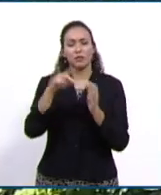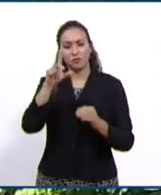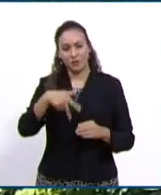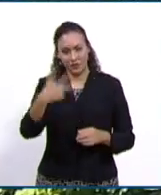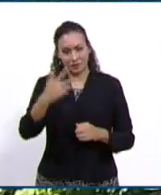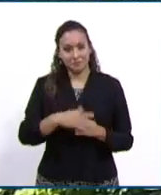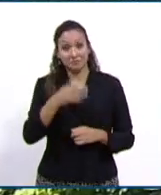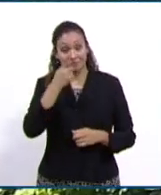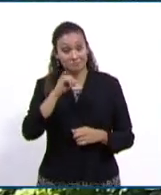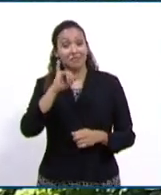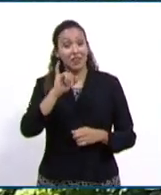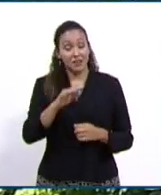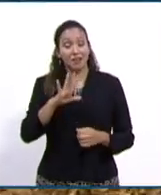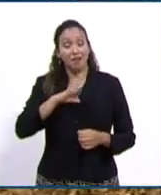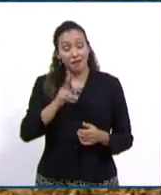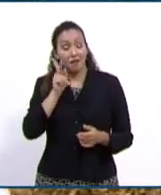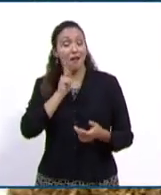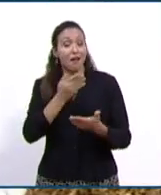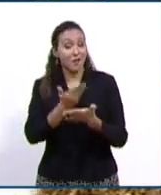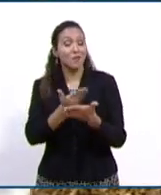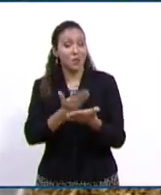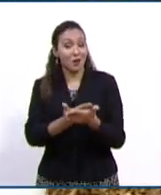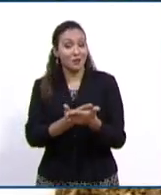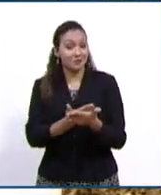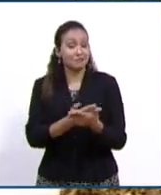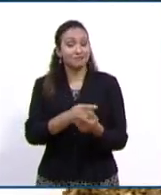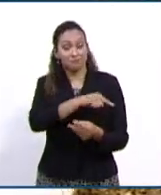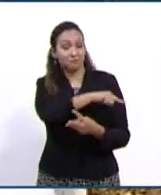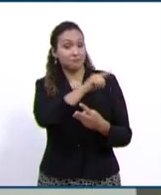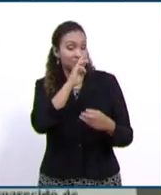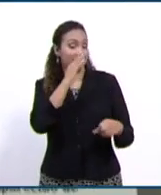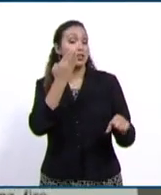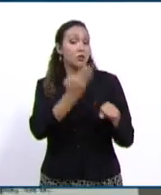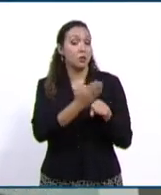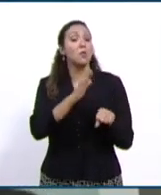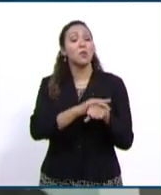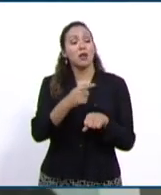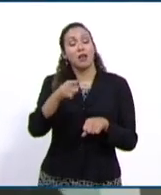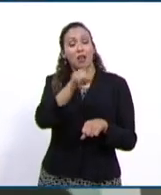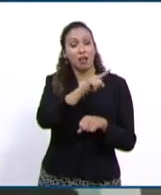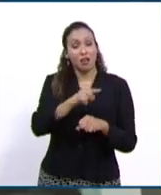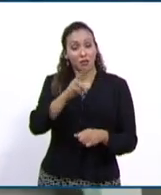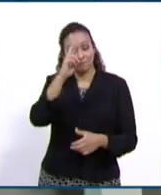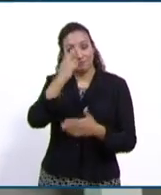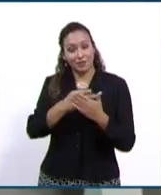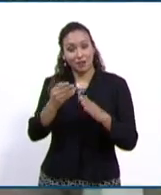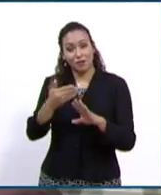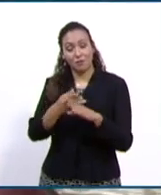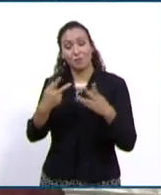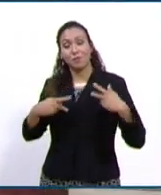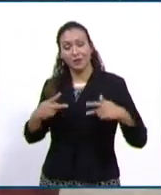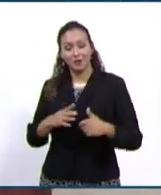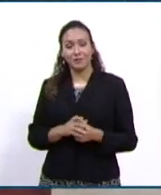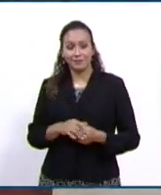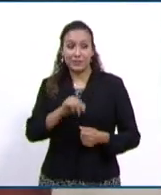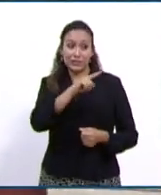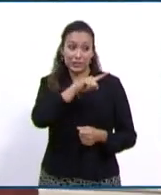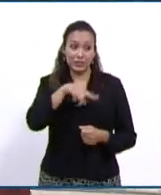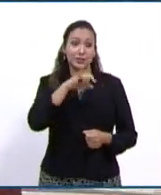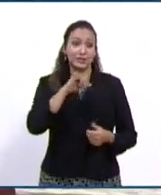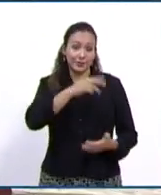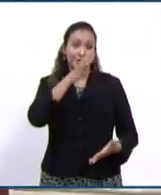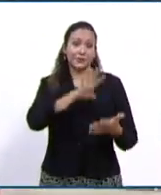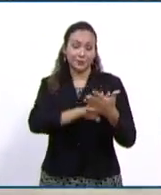sí son admisibles las violaciones de indicios y presunciones en la determinación de la responsabilidad penal, siempre que de ellas